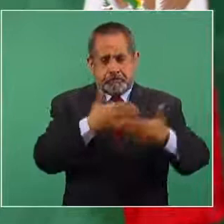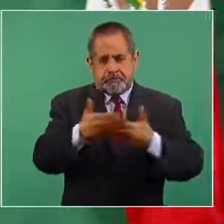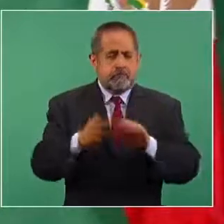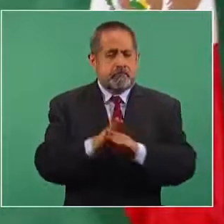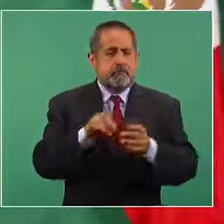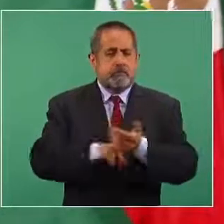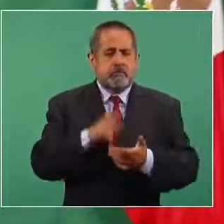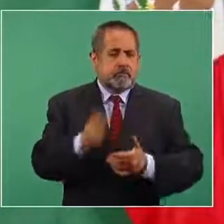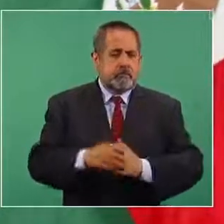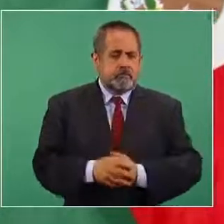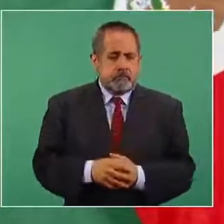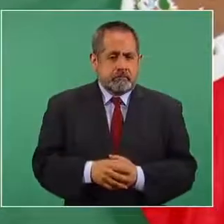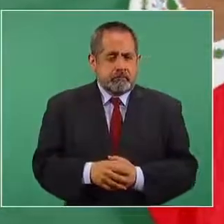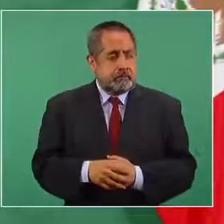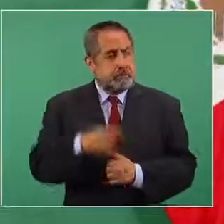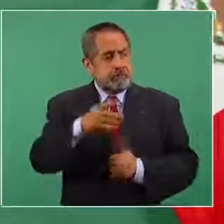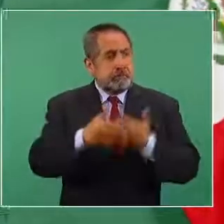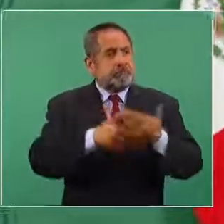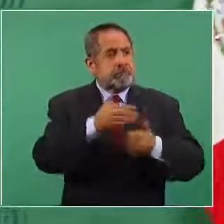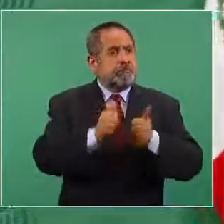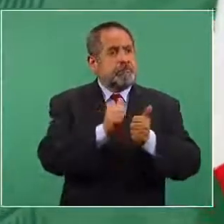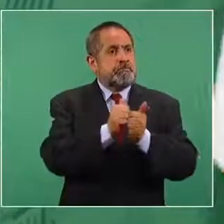todo, salen adelante.